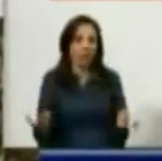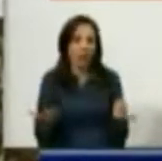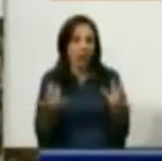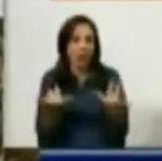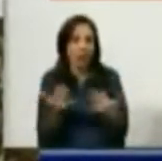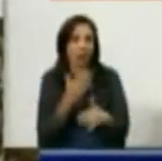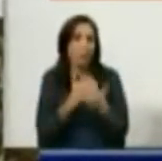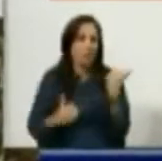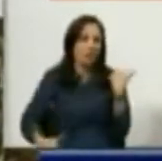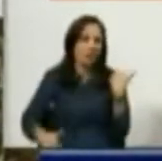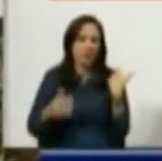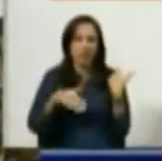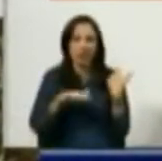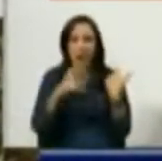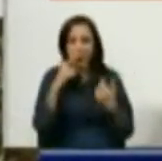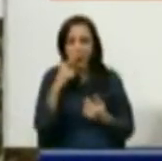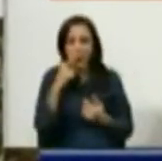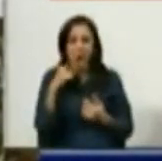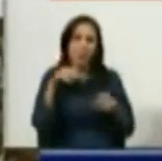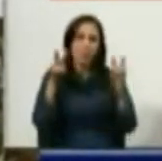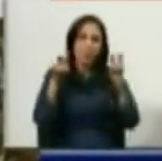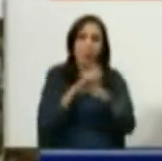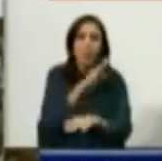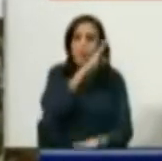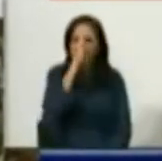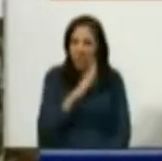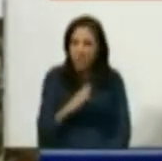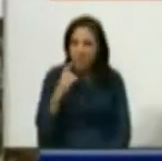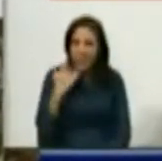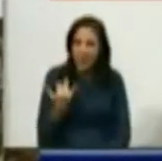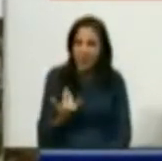Señor de Brasil